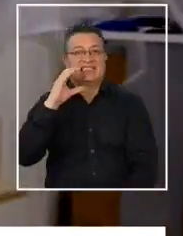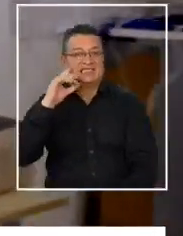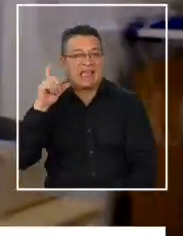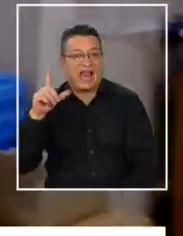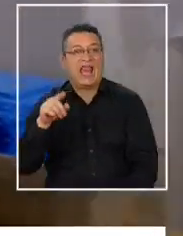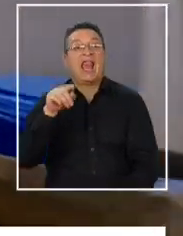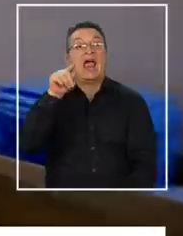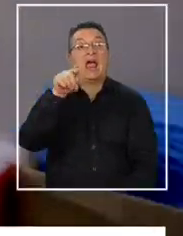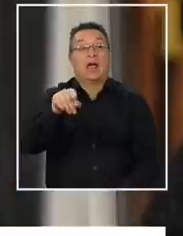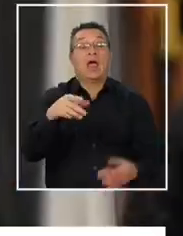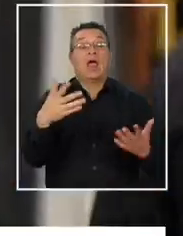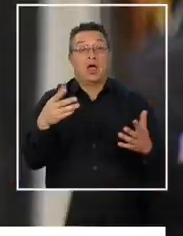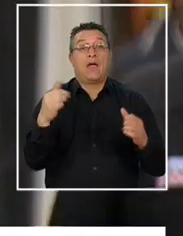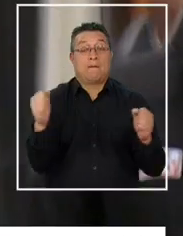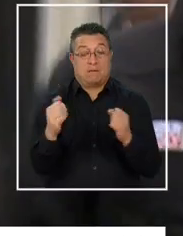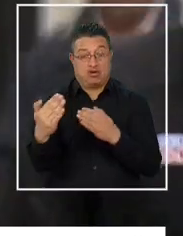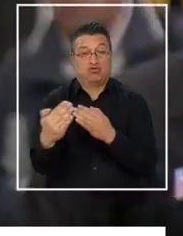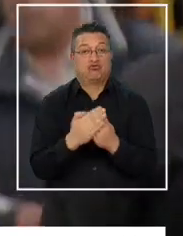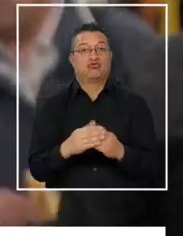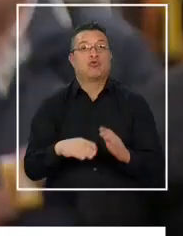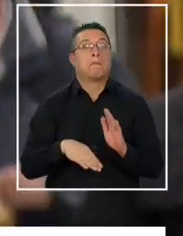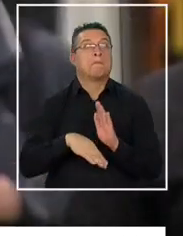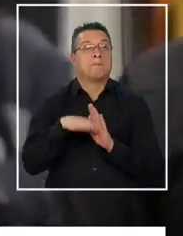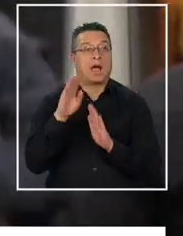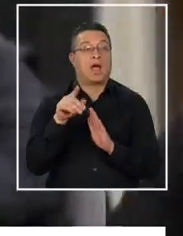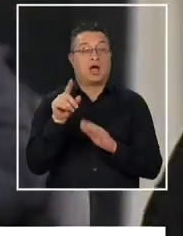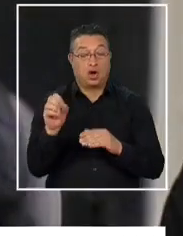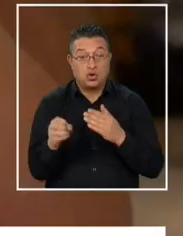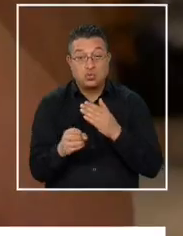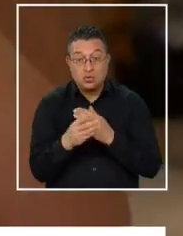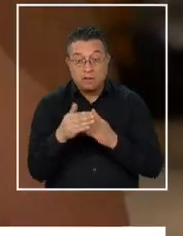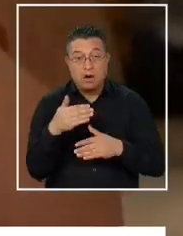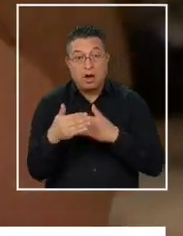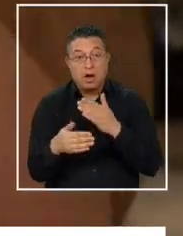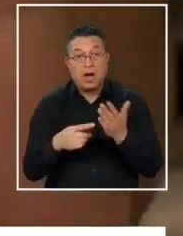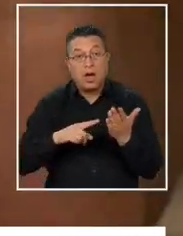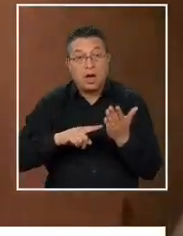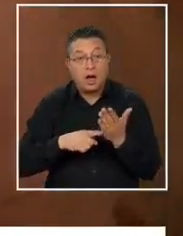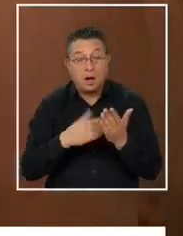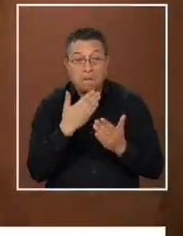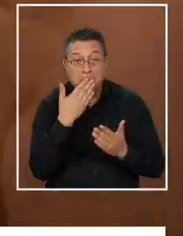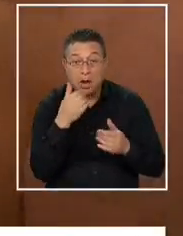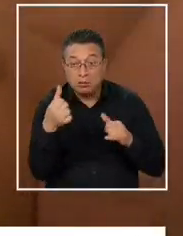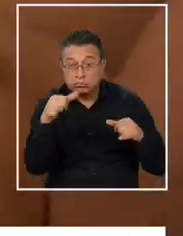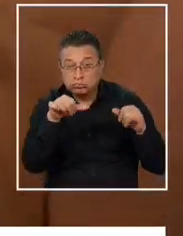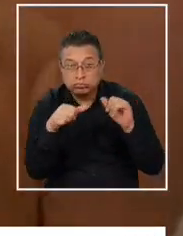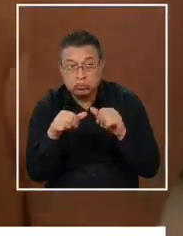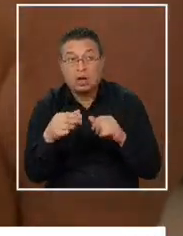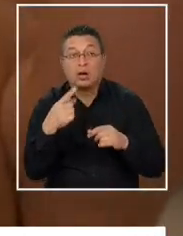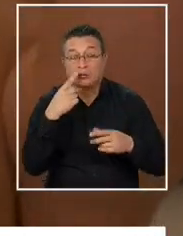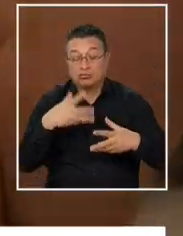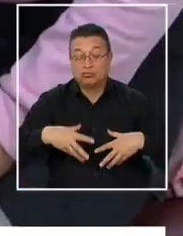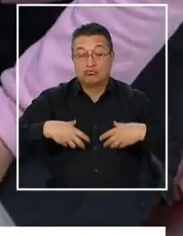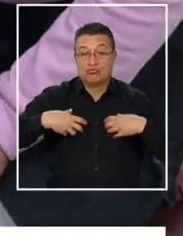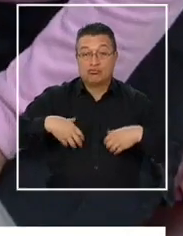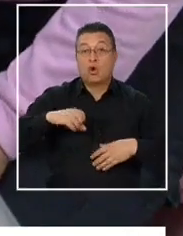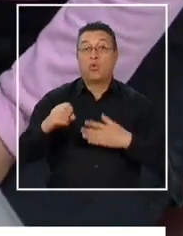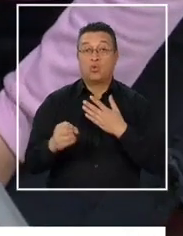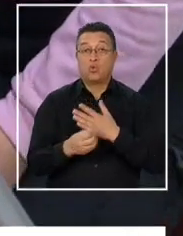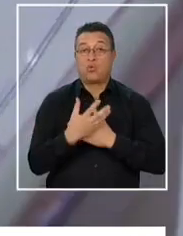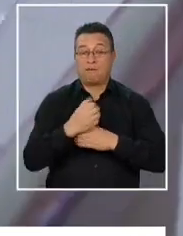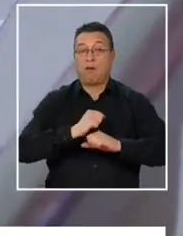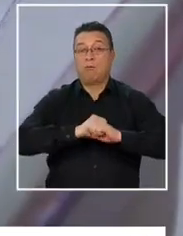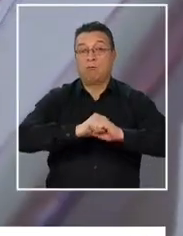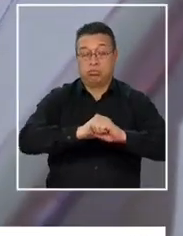pero que llegado el invierno se incrementará. Pero gracias a un nuevo avance científico, esta infección respiratoria tendrá una nueva herramienta